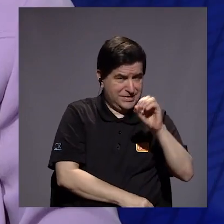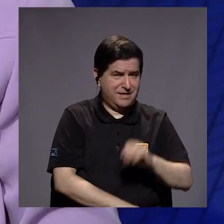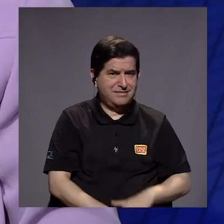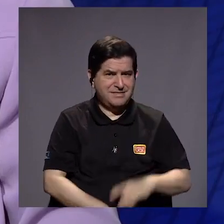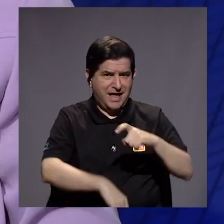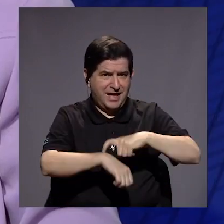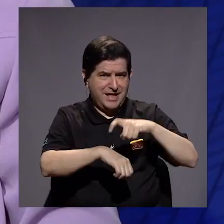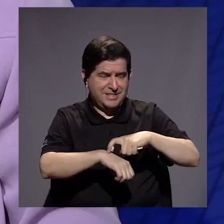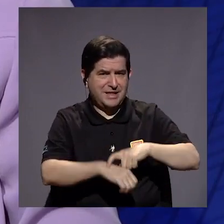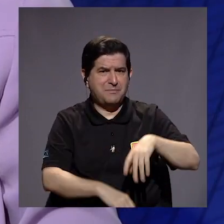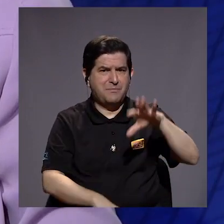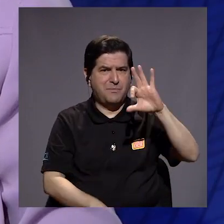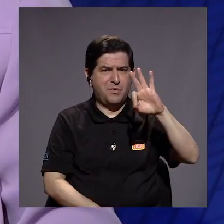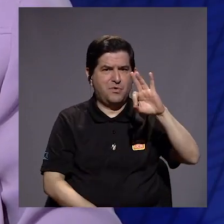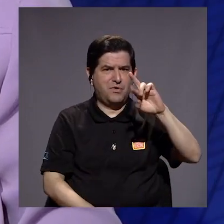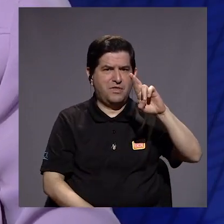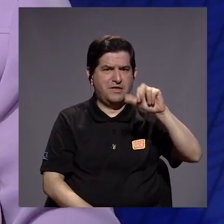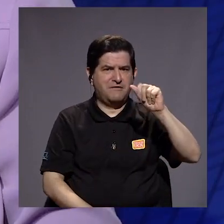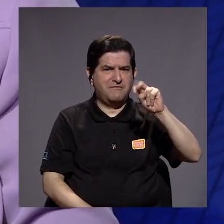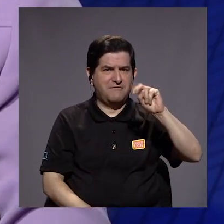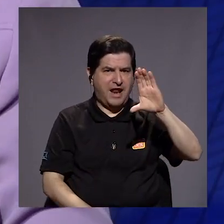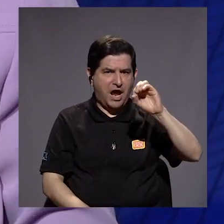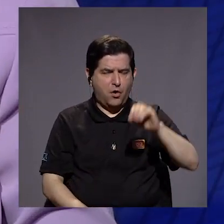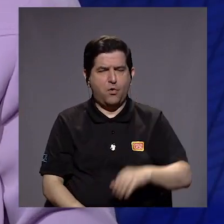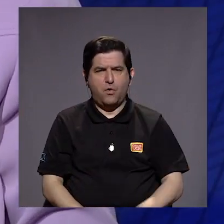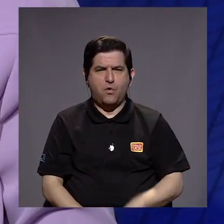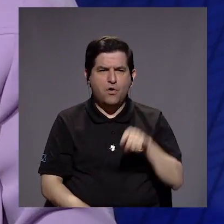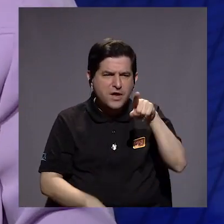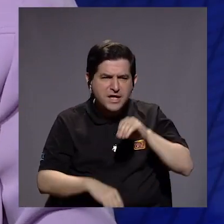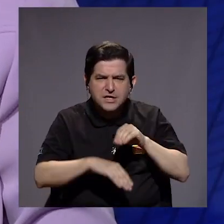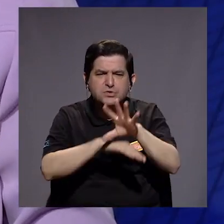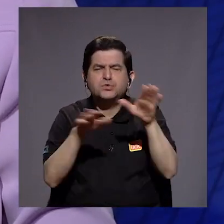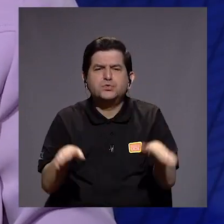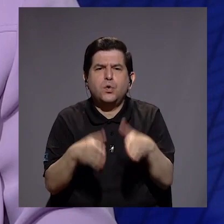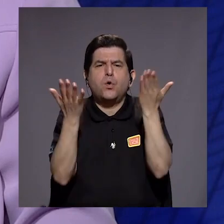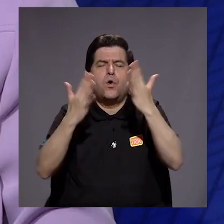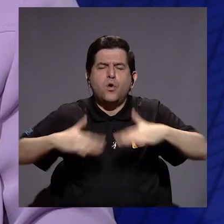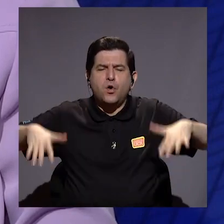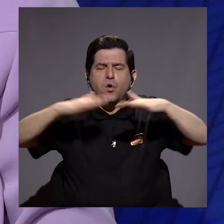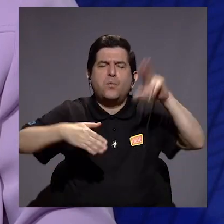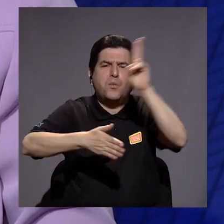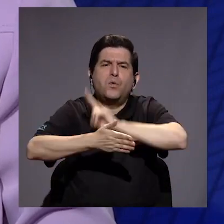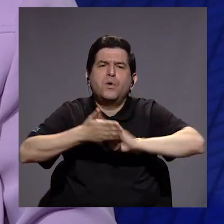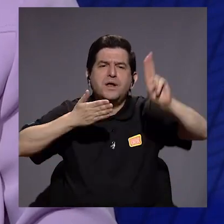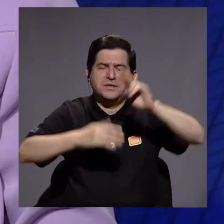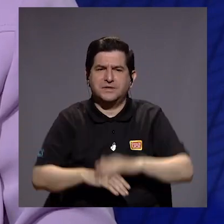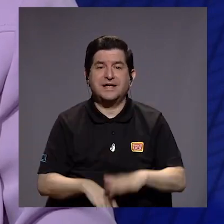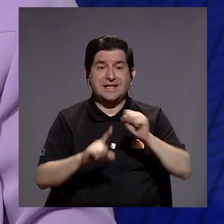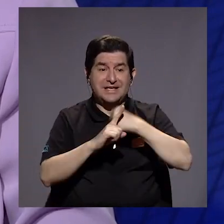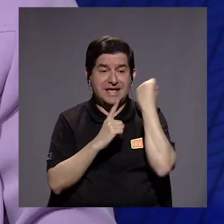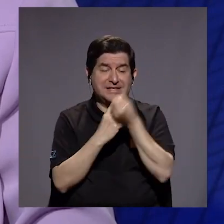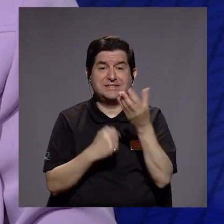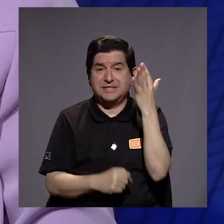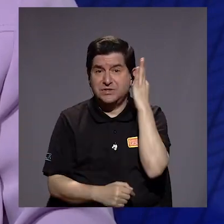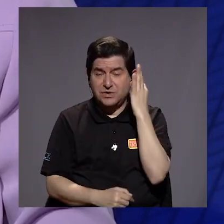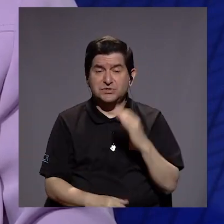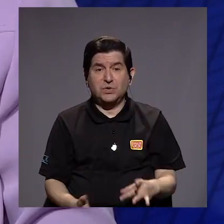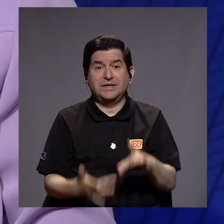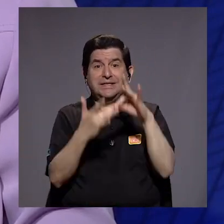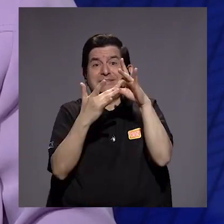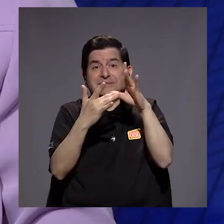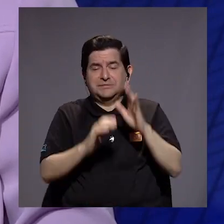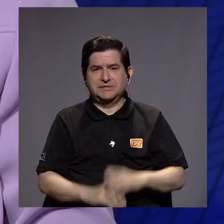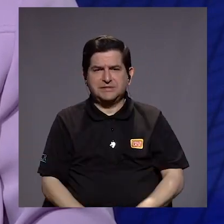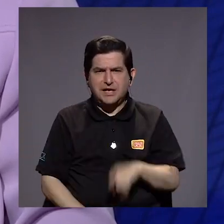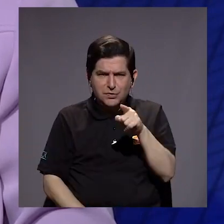años 60, en la época Sí. franquista en España. Sí. ¿Cómo incidía eso en el ambiente universitario y en la